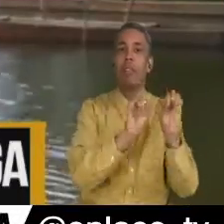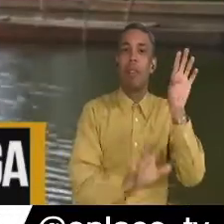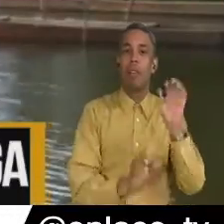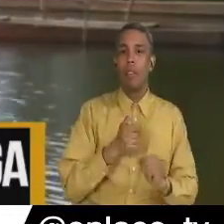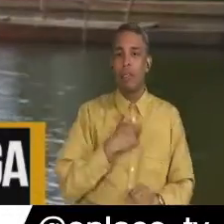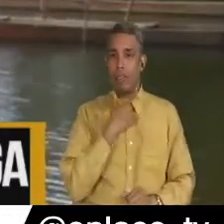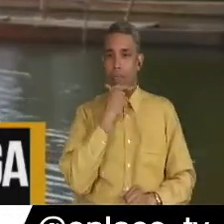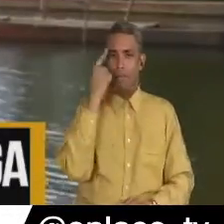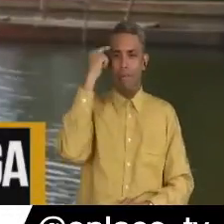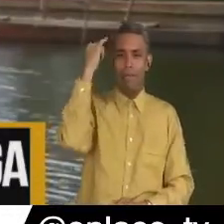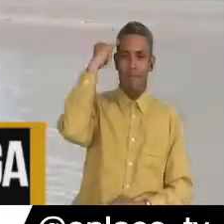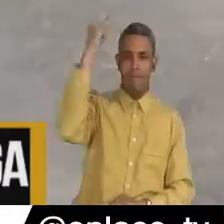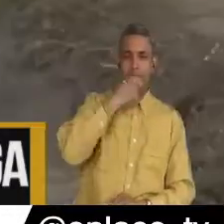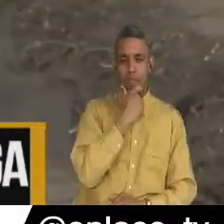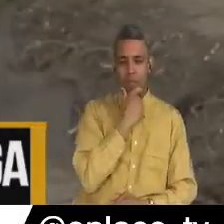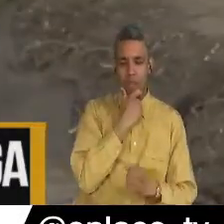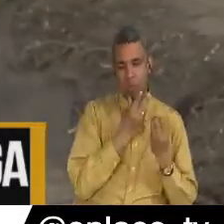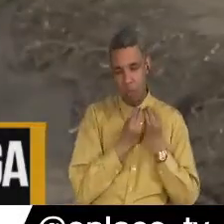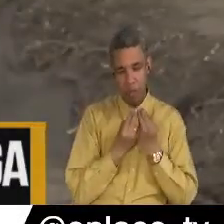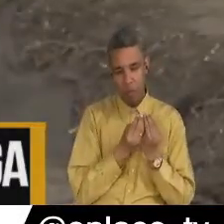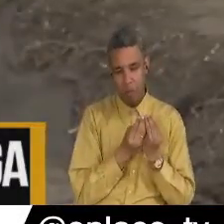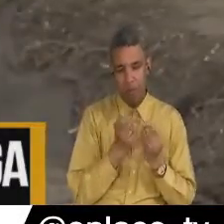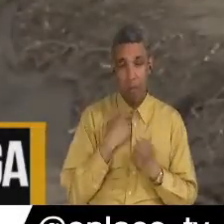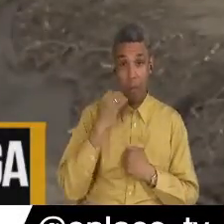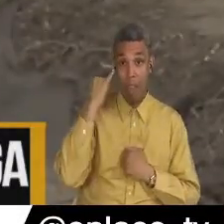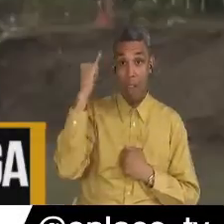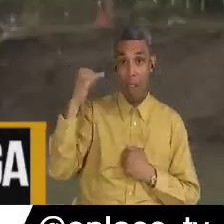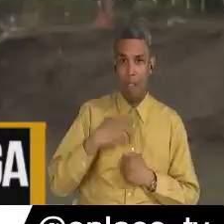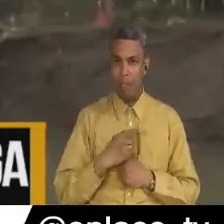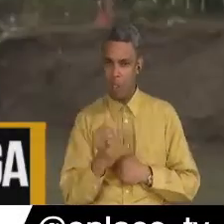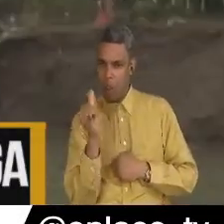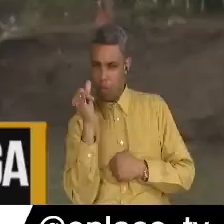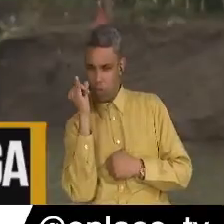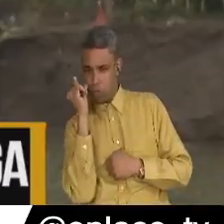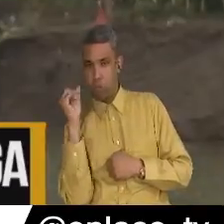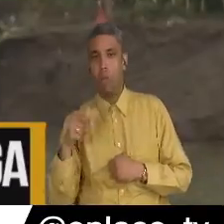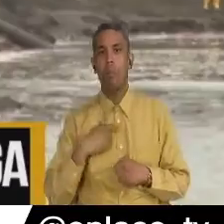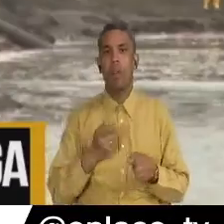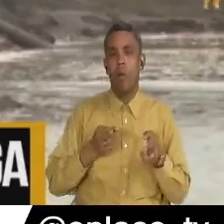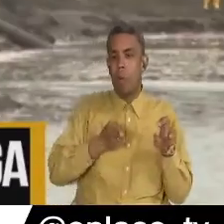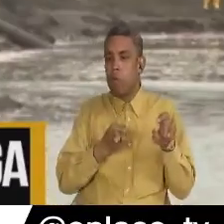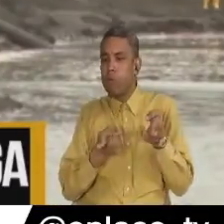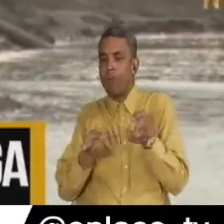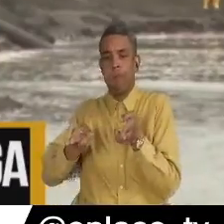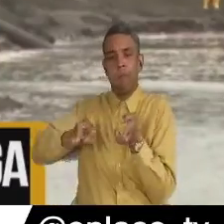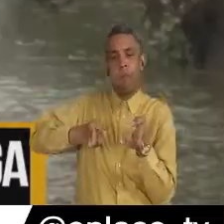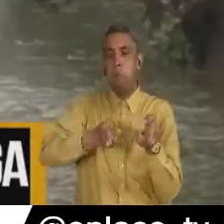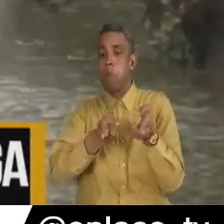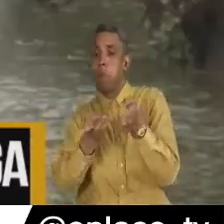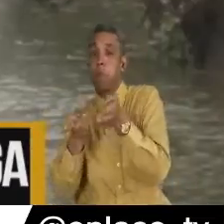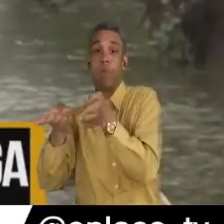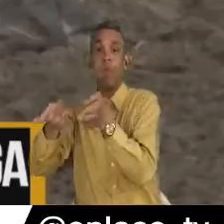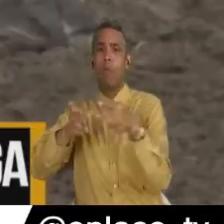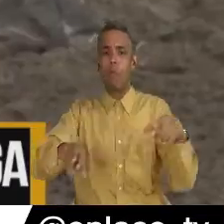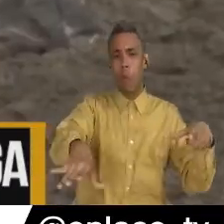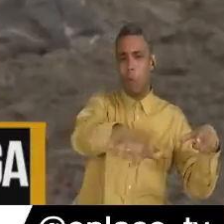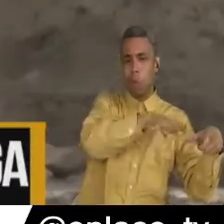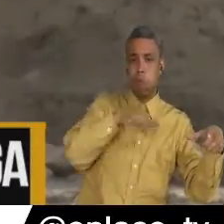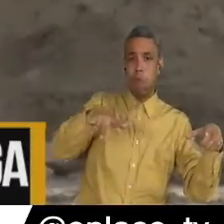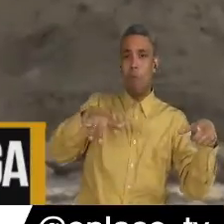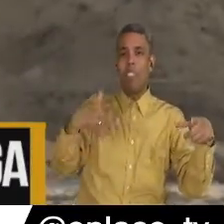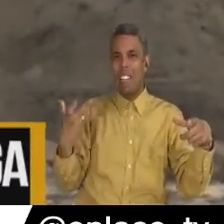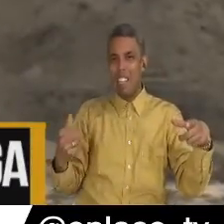de ingeniería a través de los geosintéticos que conectará este cuerpo de agua con el río Sogamoso. En este caso